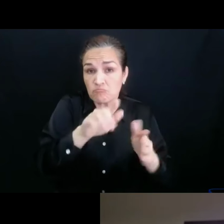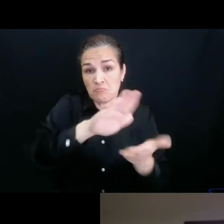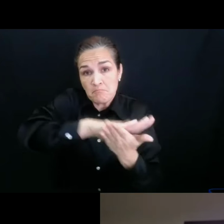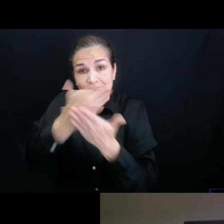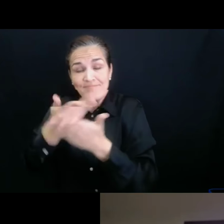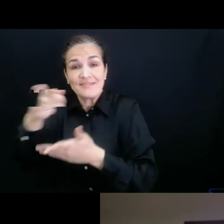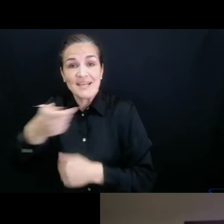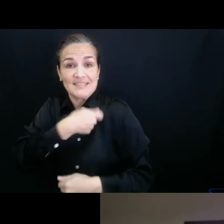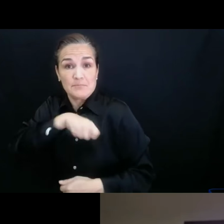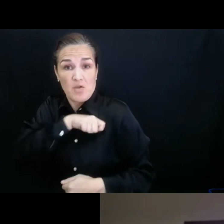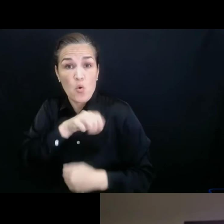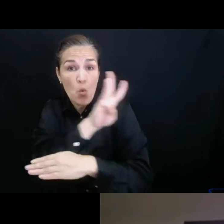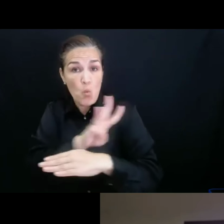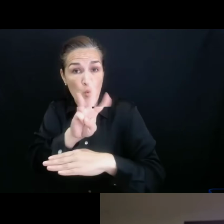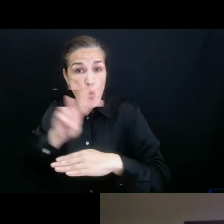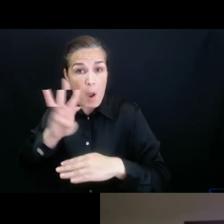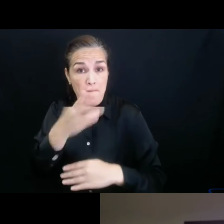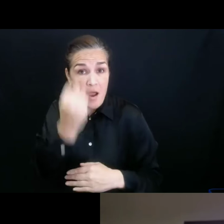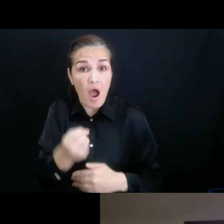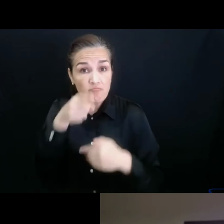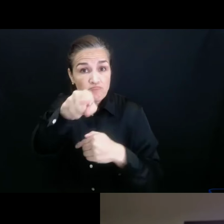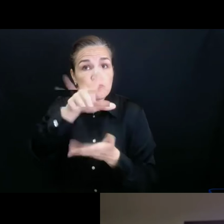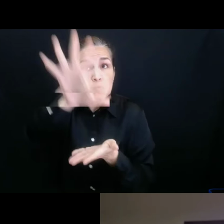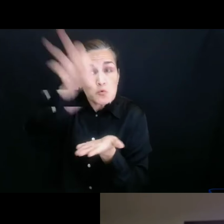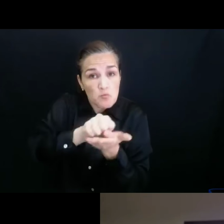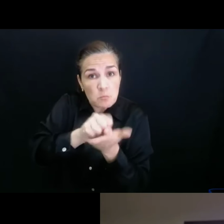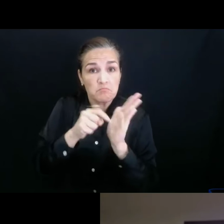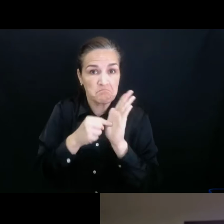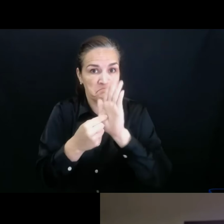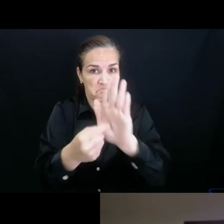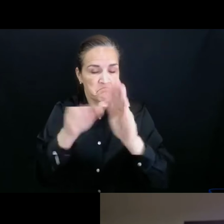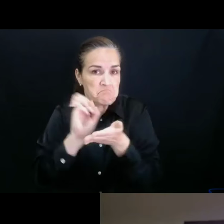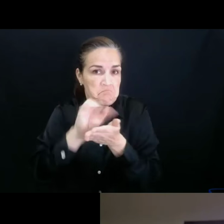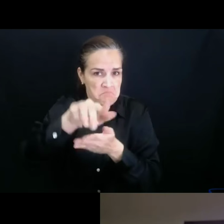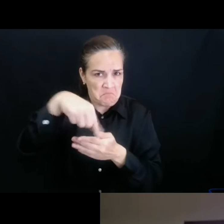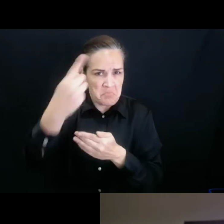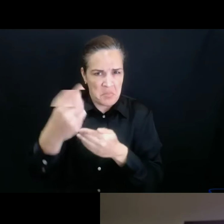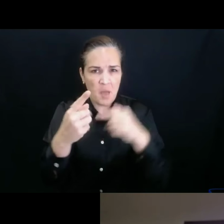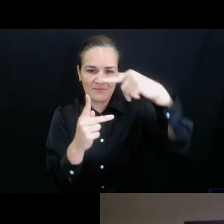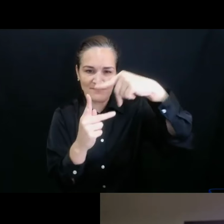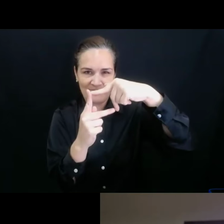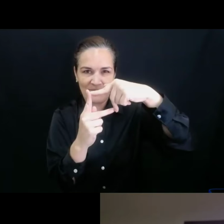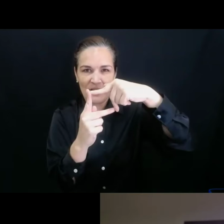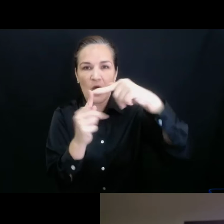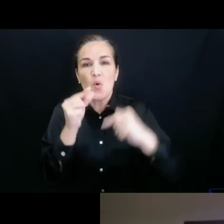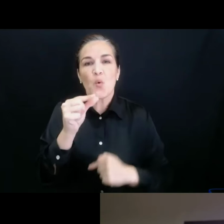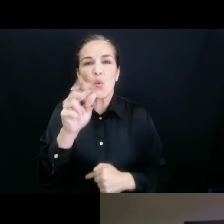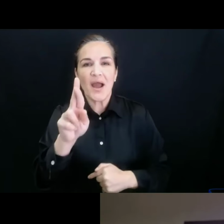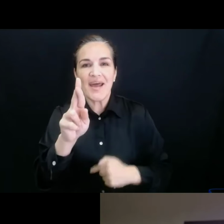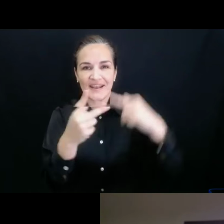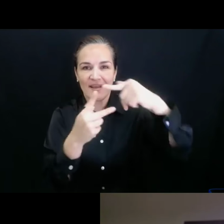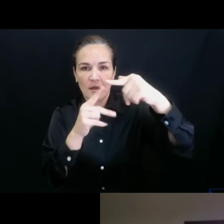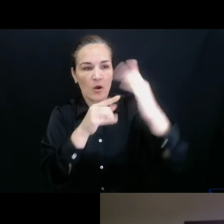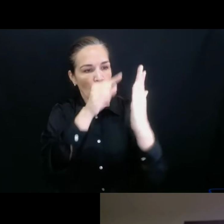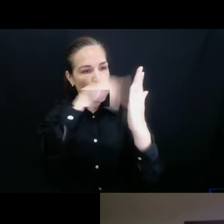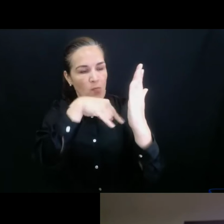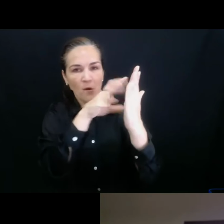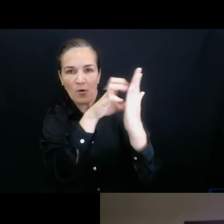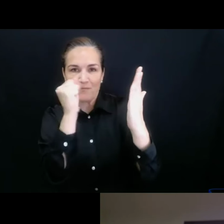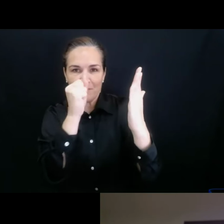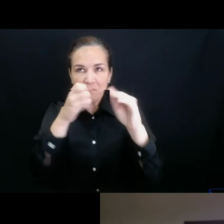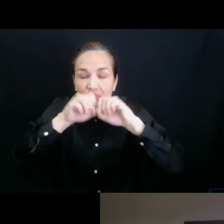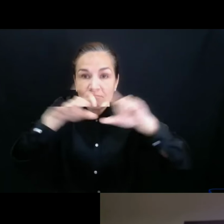página Spanish web and y está on disponible our compartida website. también el And código I'll QR also donde podéis share the acceder QR a cualquier code for documentación.